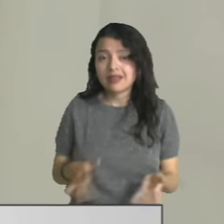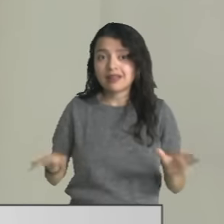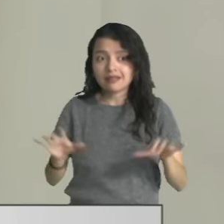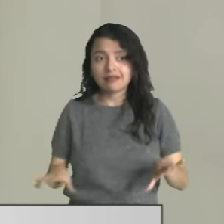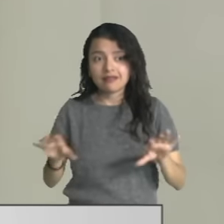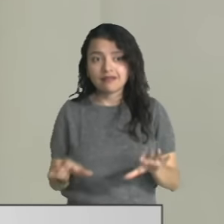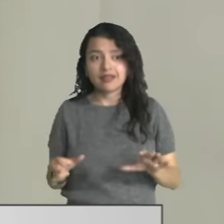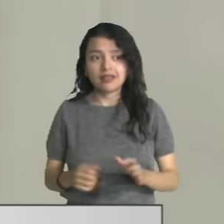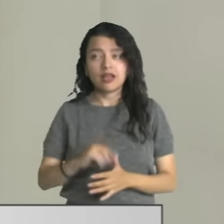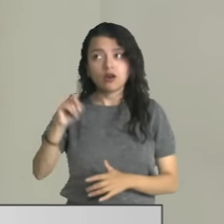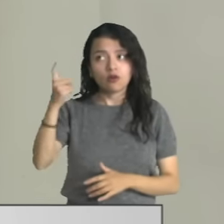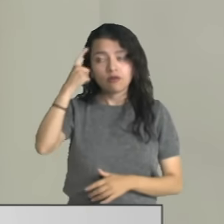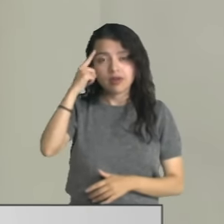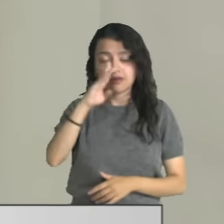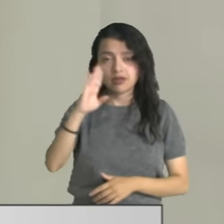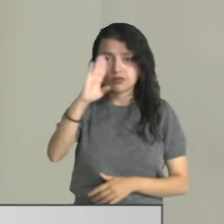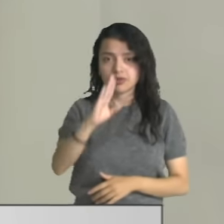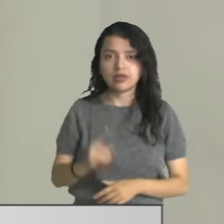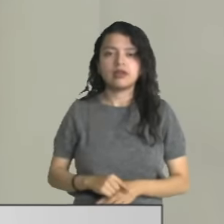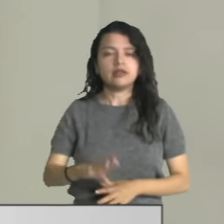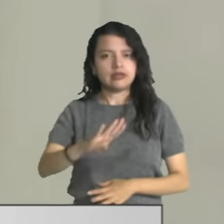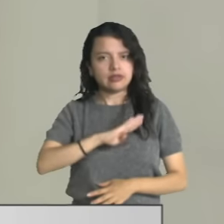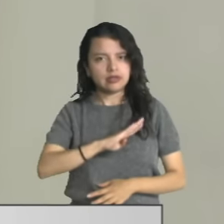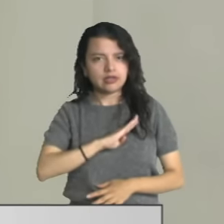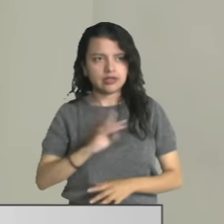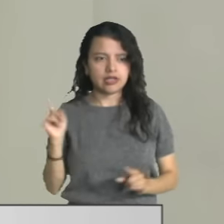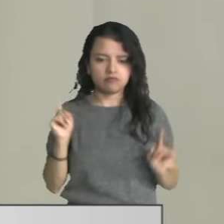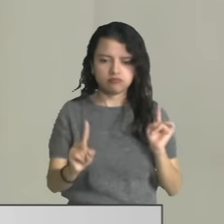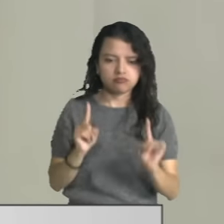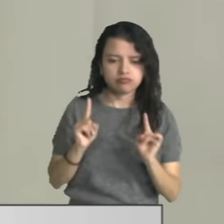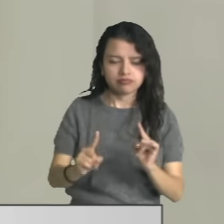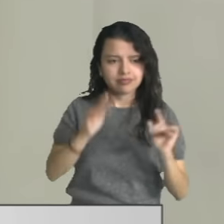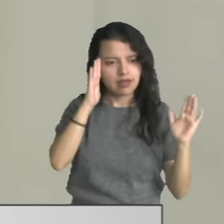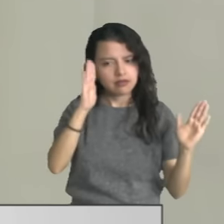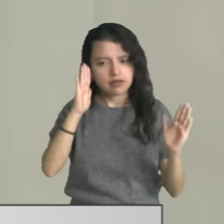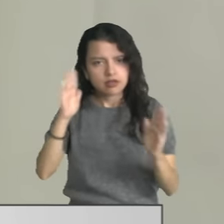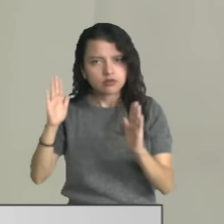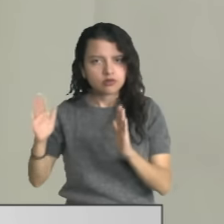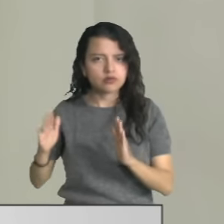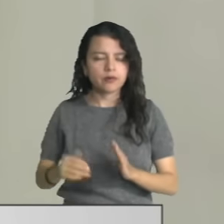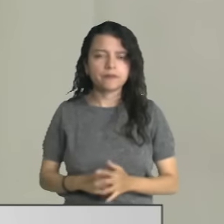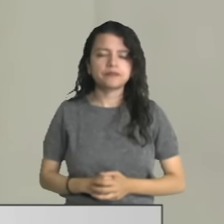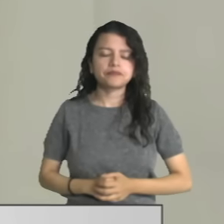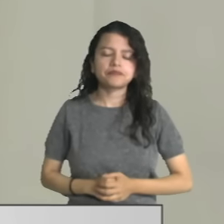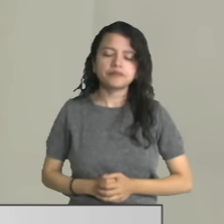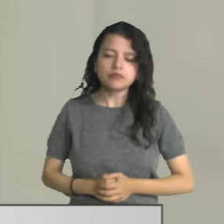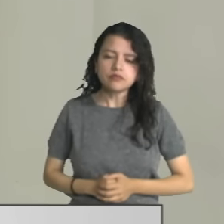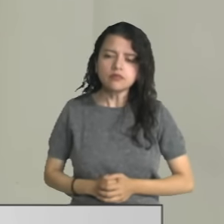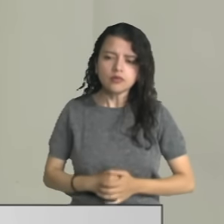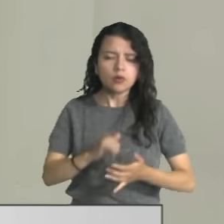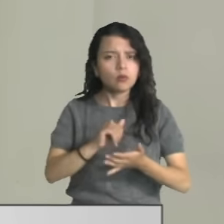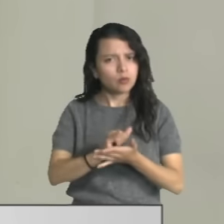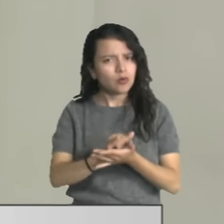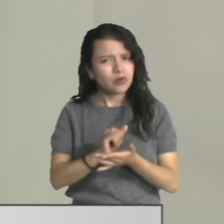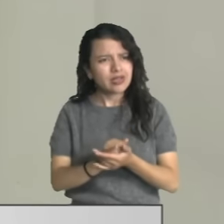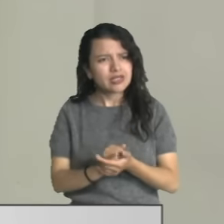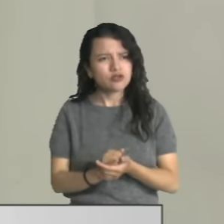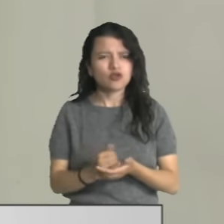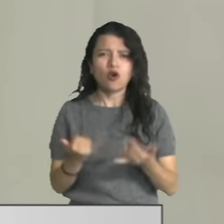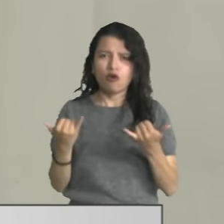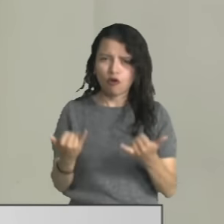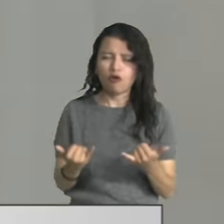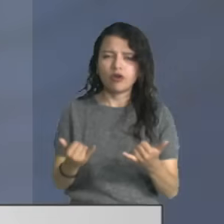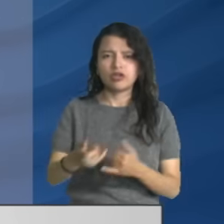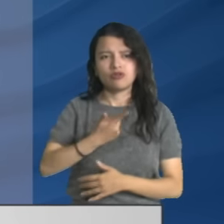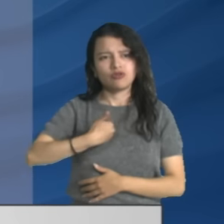y estamos todo el equipo de la Administración Municipal atendiendo esta oferta institucional. Por ello, hemos convocado acá en la capital